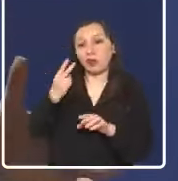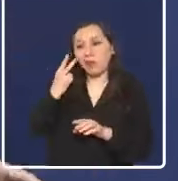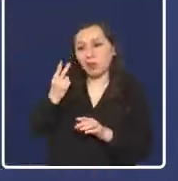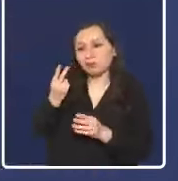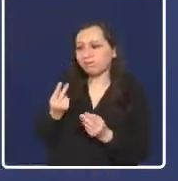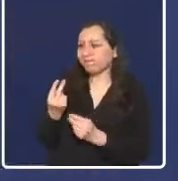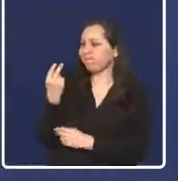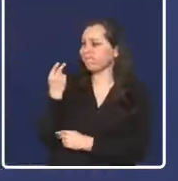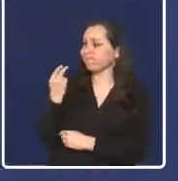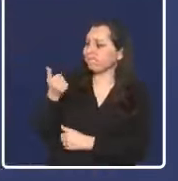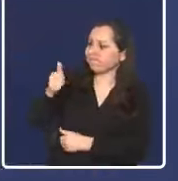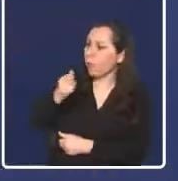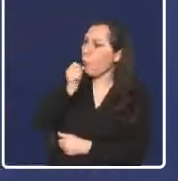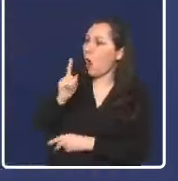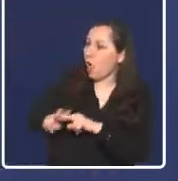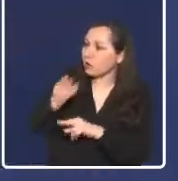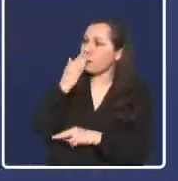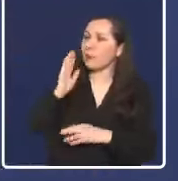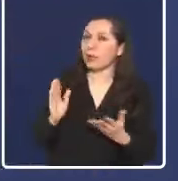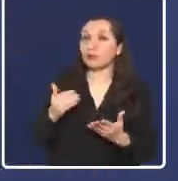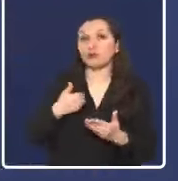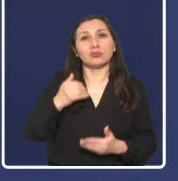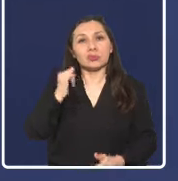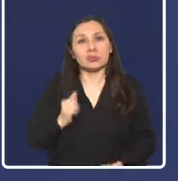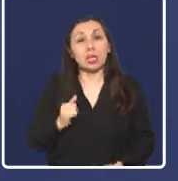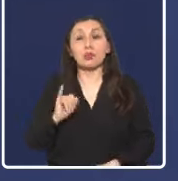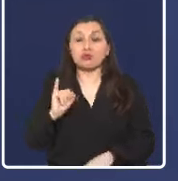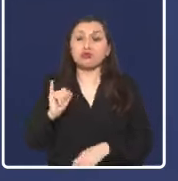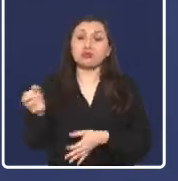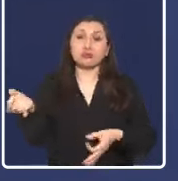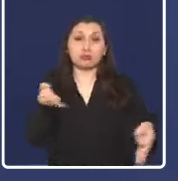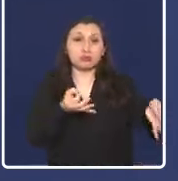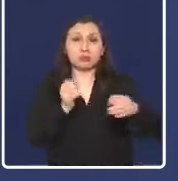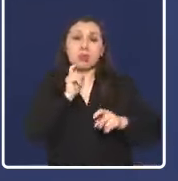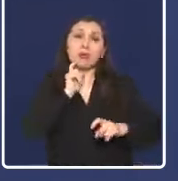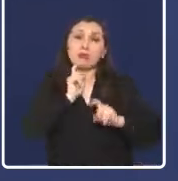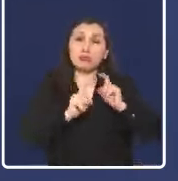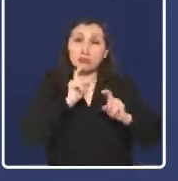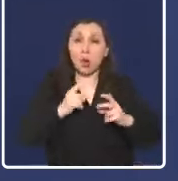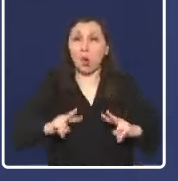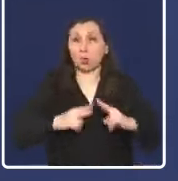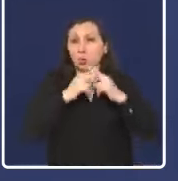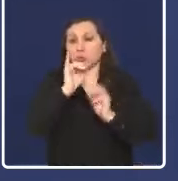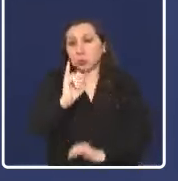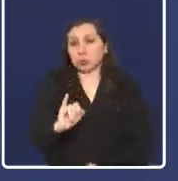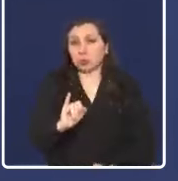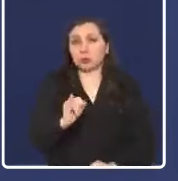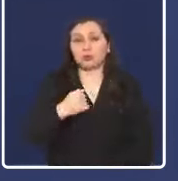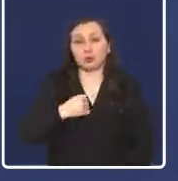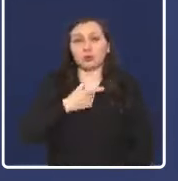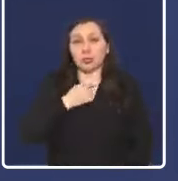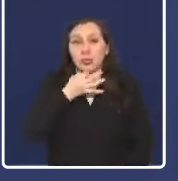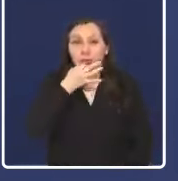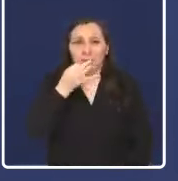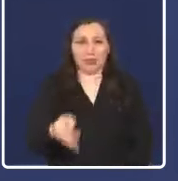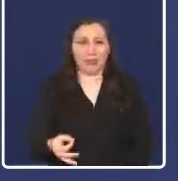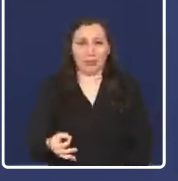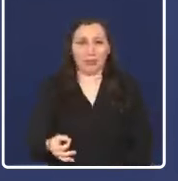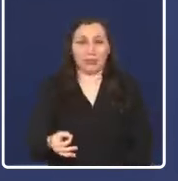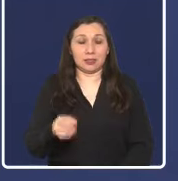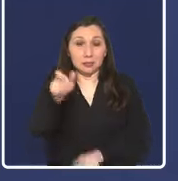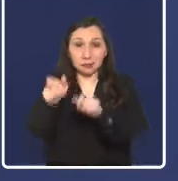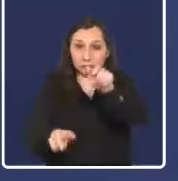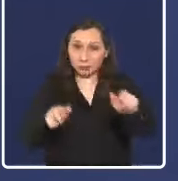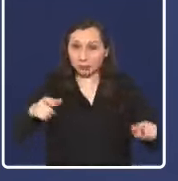una discusión y yo tiendo a ser receptivo a las críticas que son constructivas. Pero lo que quiero transmitirle a